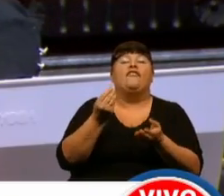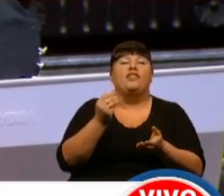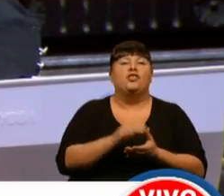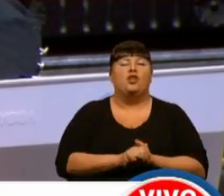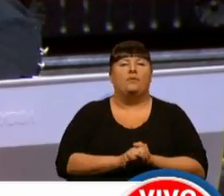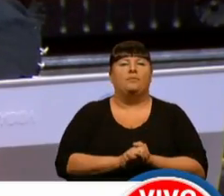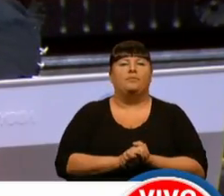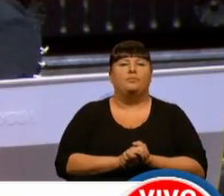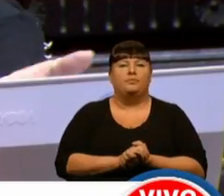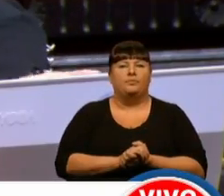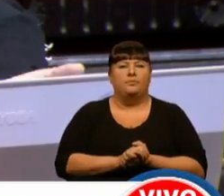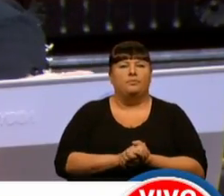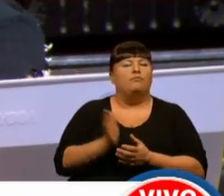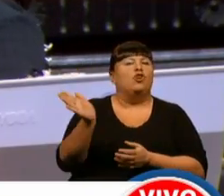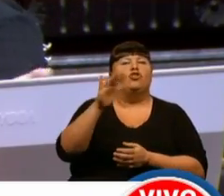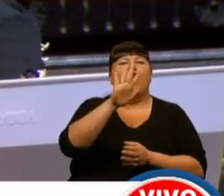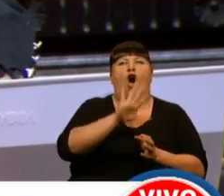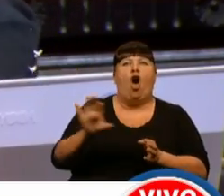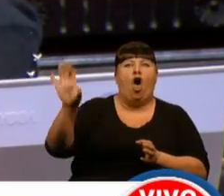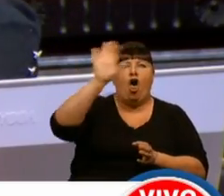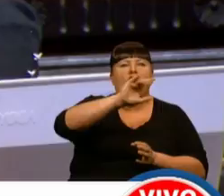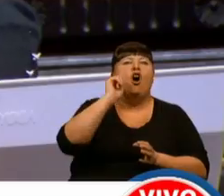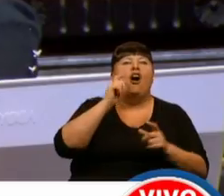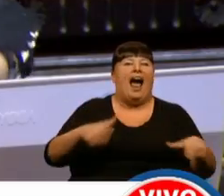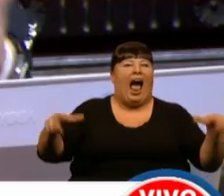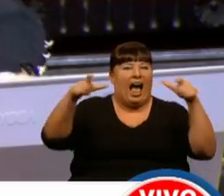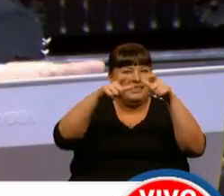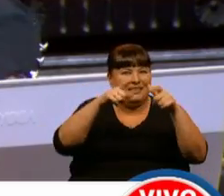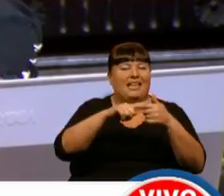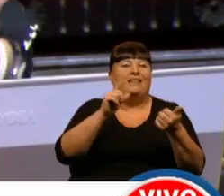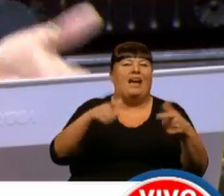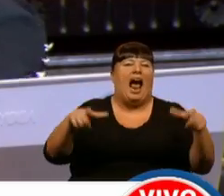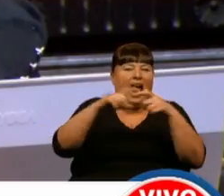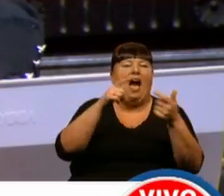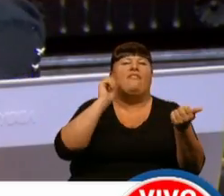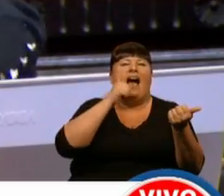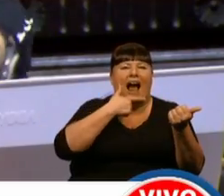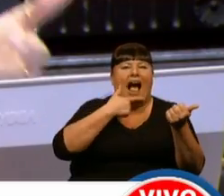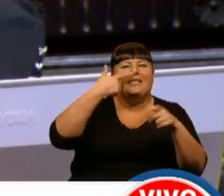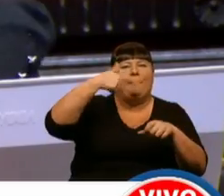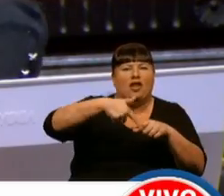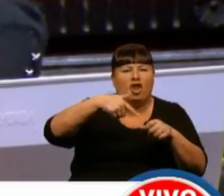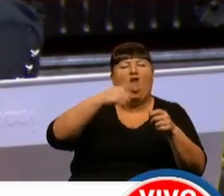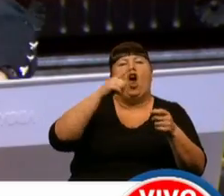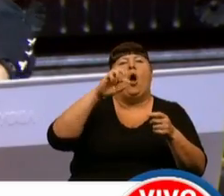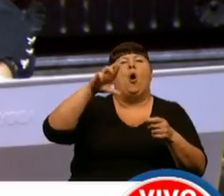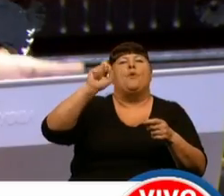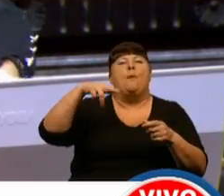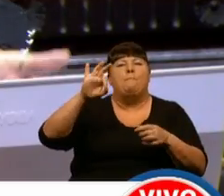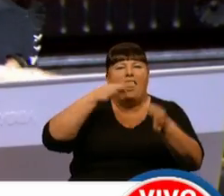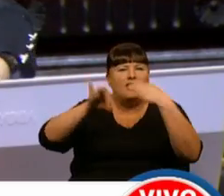todas de todas las regiones el gas envasado la garrafa el gas licuado de petróleo el gas propano